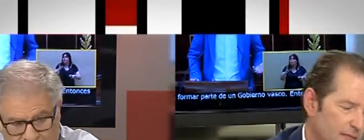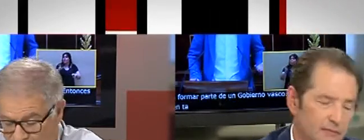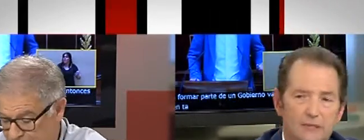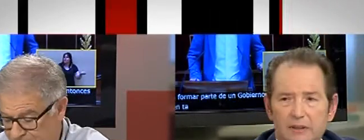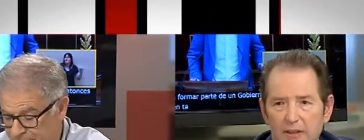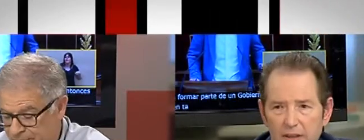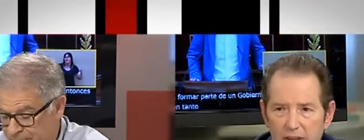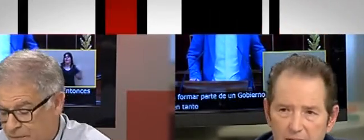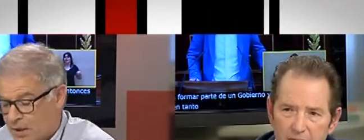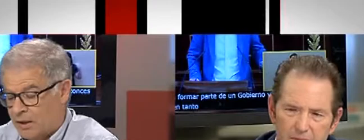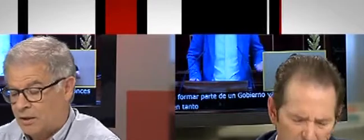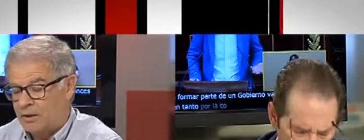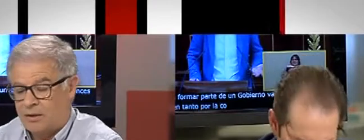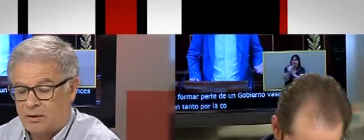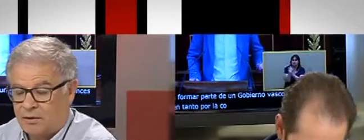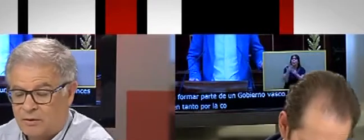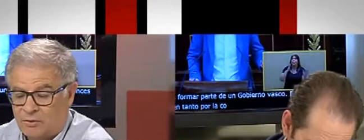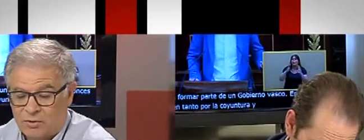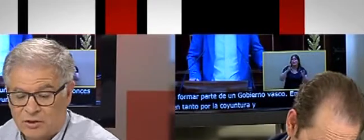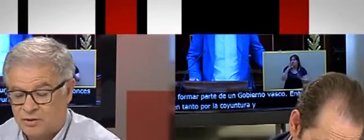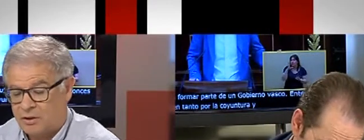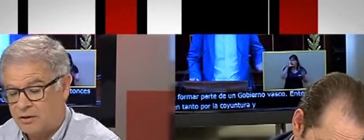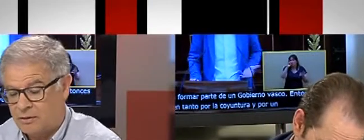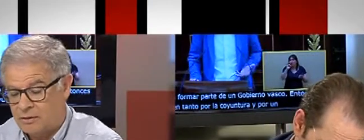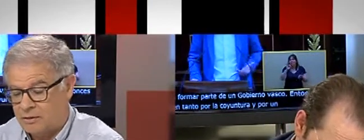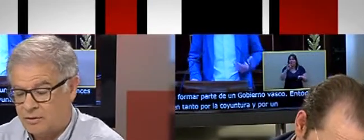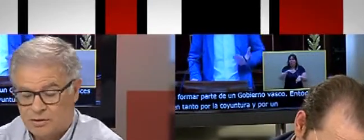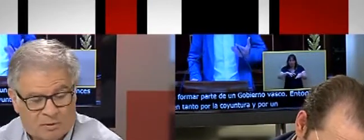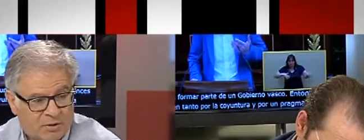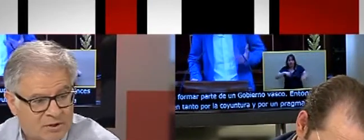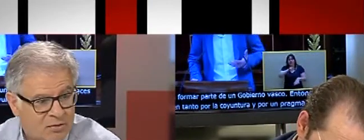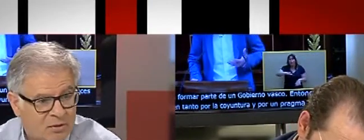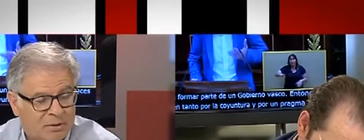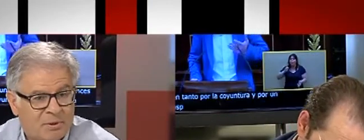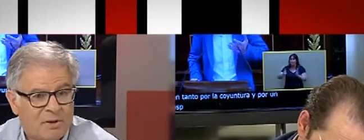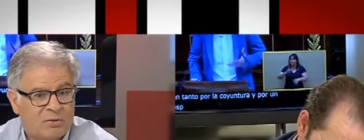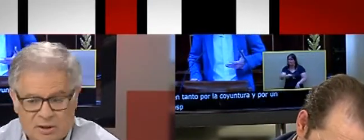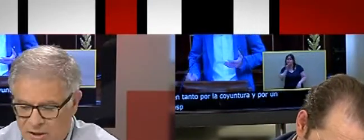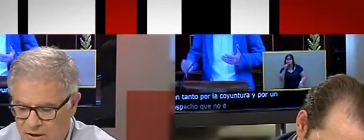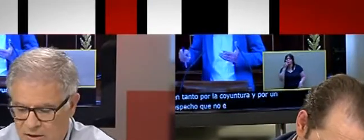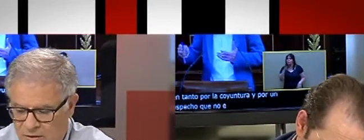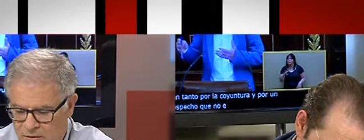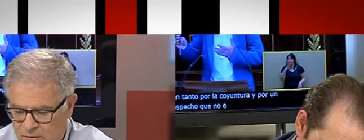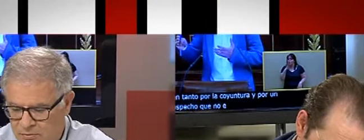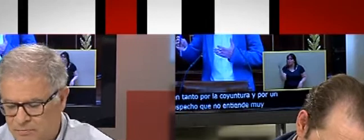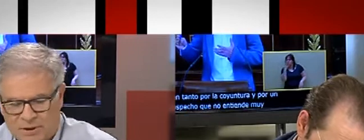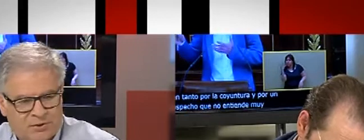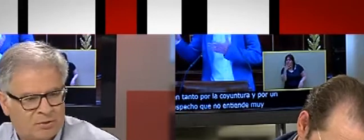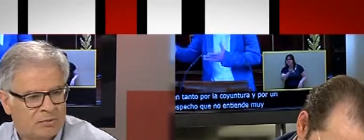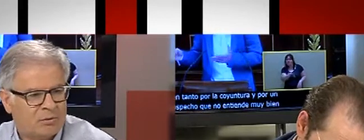manuel colores con dos datos que dice burgueses no debate primero que el